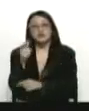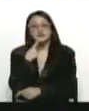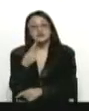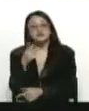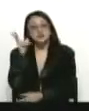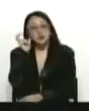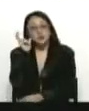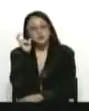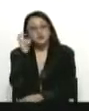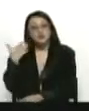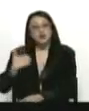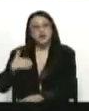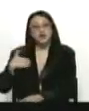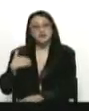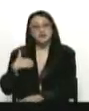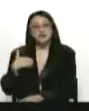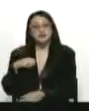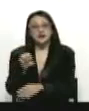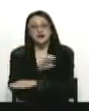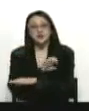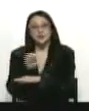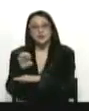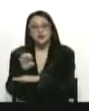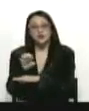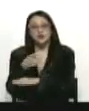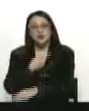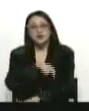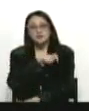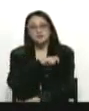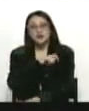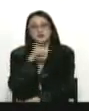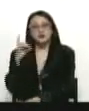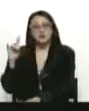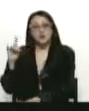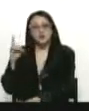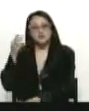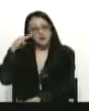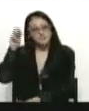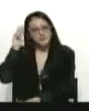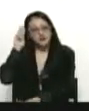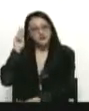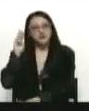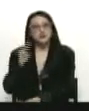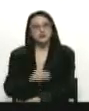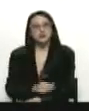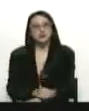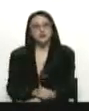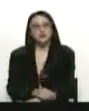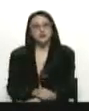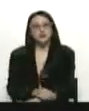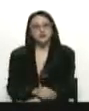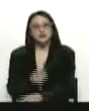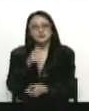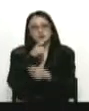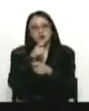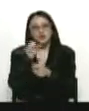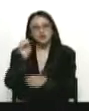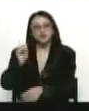en Argentina, Ecuador, España, Bolivia, México, Paraguay y por Radio del